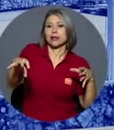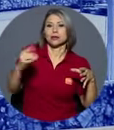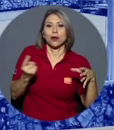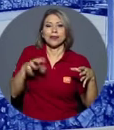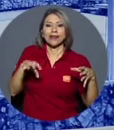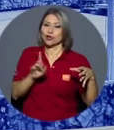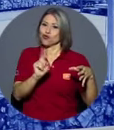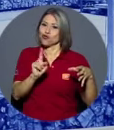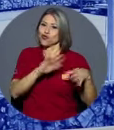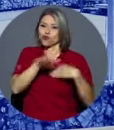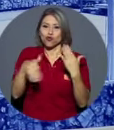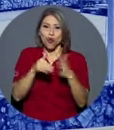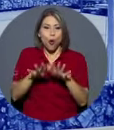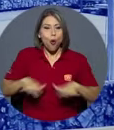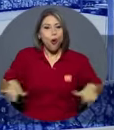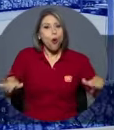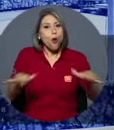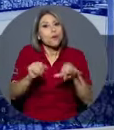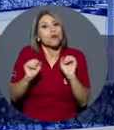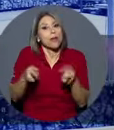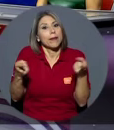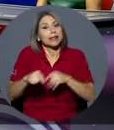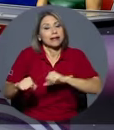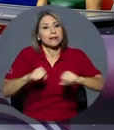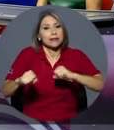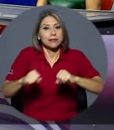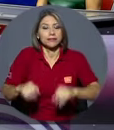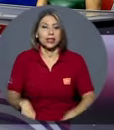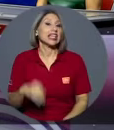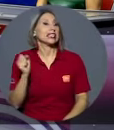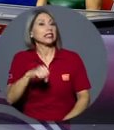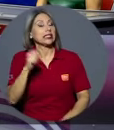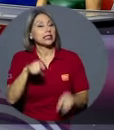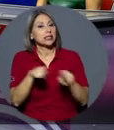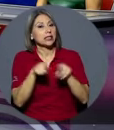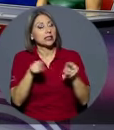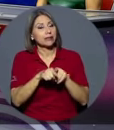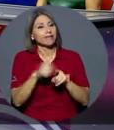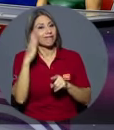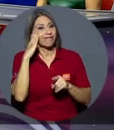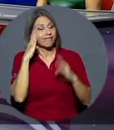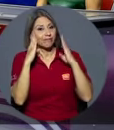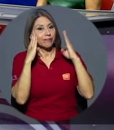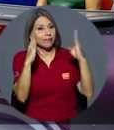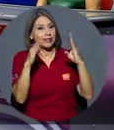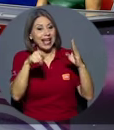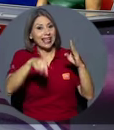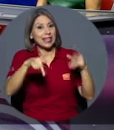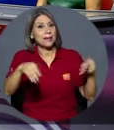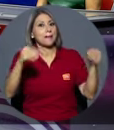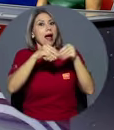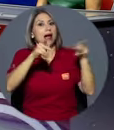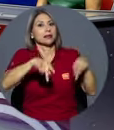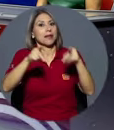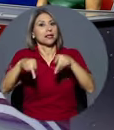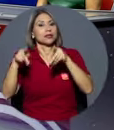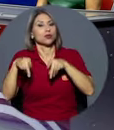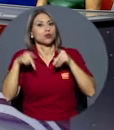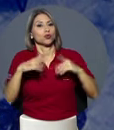realmente el potencial es general para toda la región. Sí, sobre todo si tomamos en cuenta que es pues, la zona más poblada del